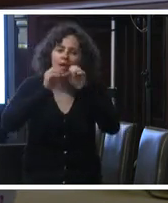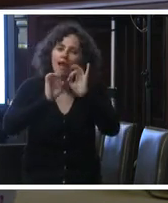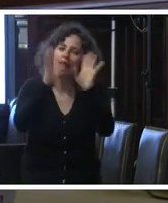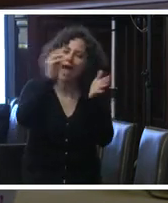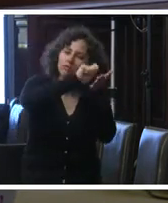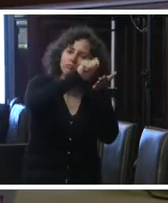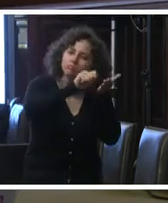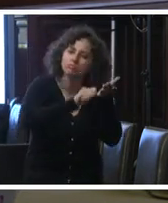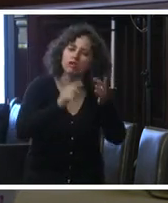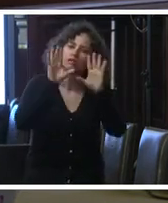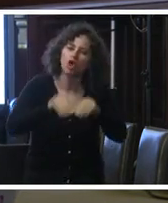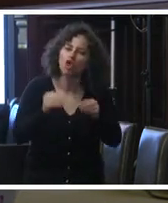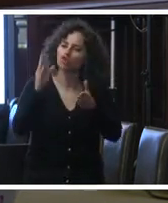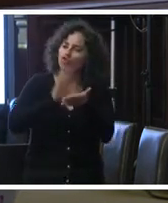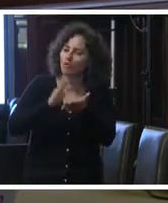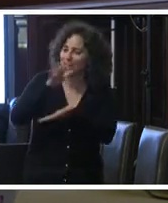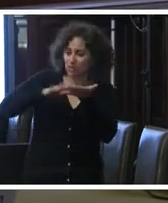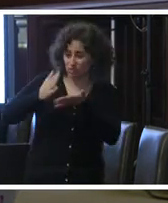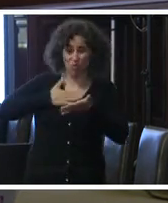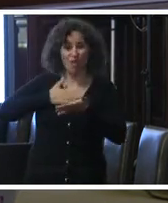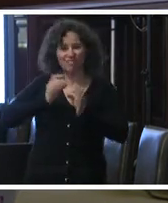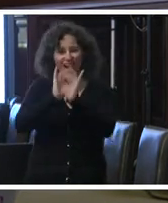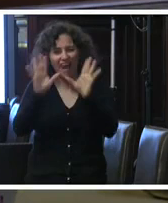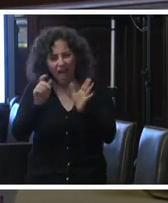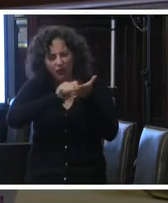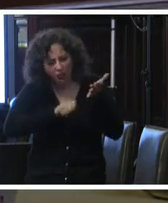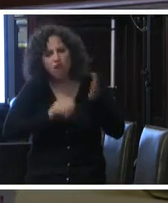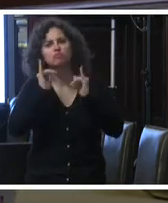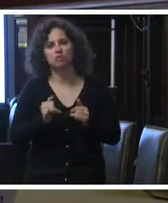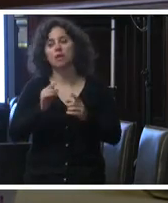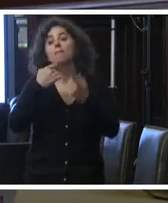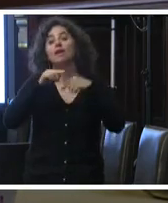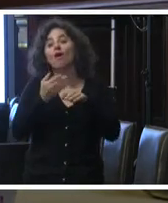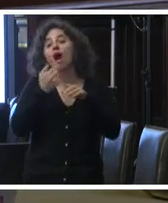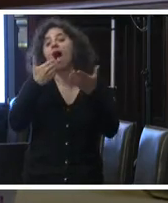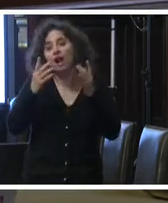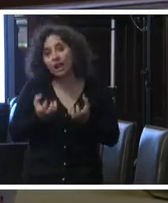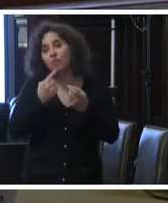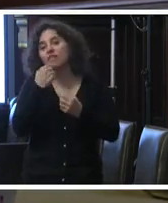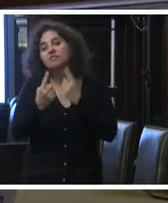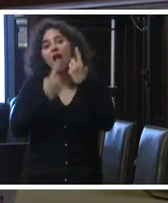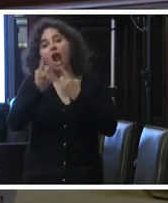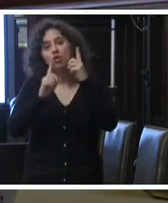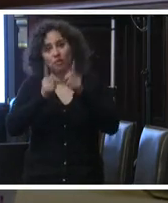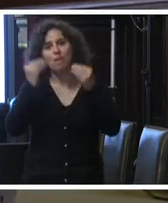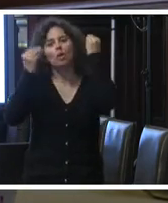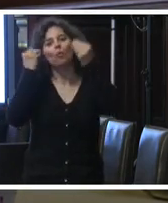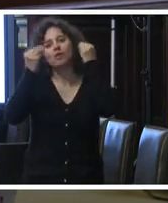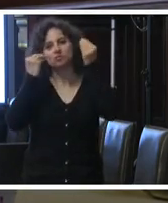parece muy importante, lo vamos a alcanzar. Pero tal vez adelantar algunas cosas respecto a las inquietudes que